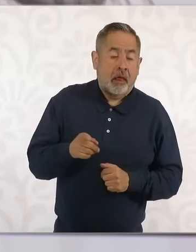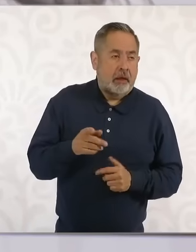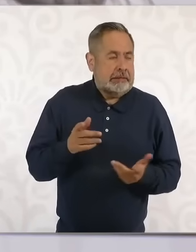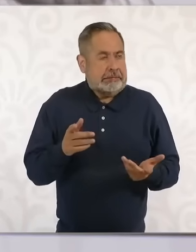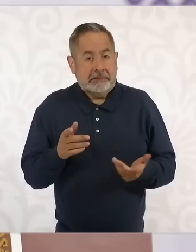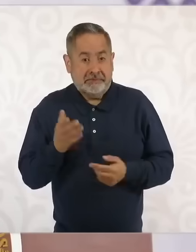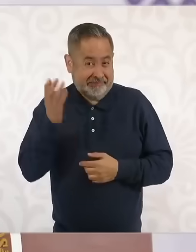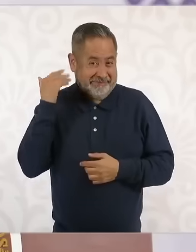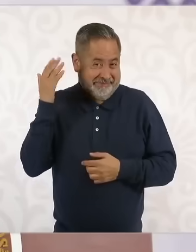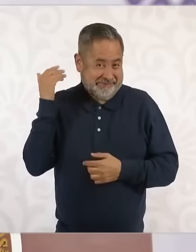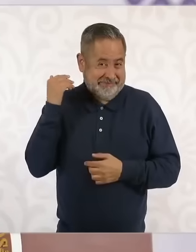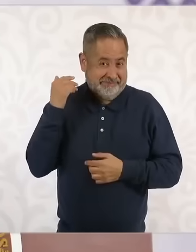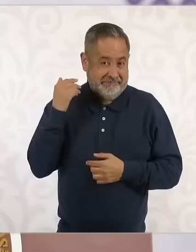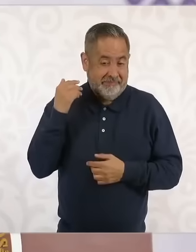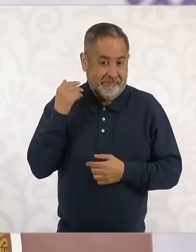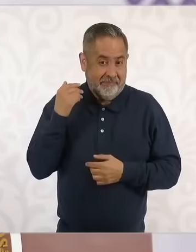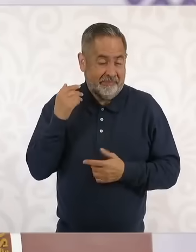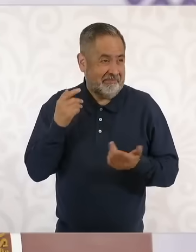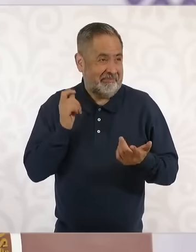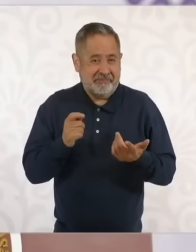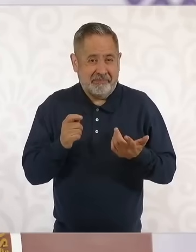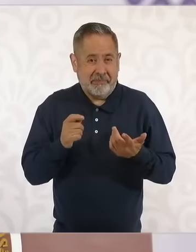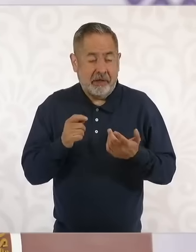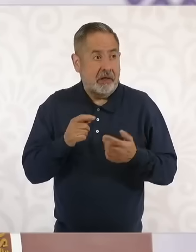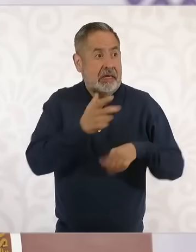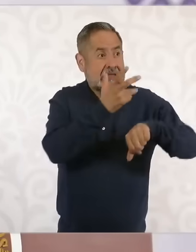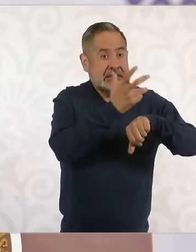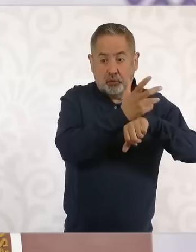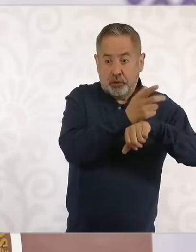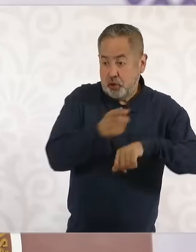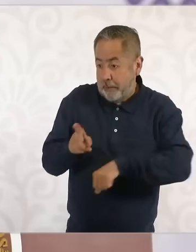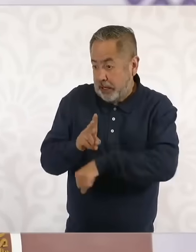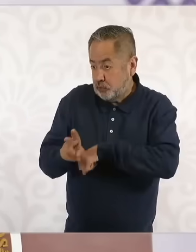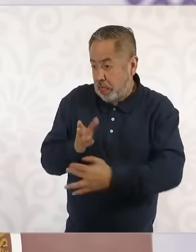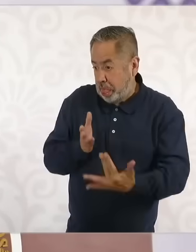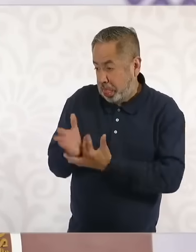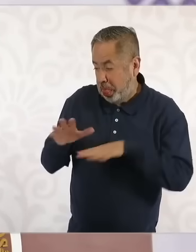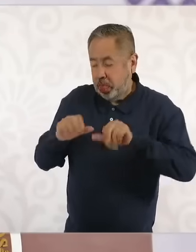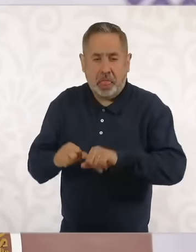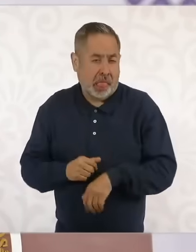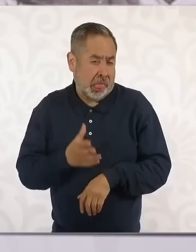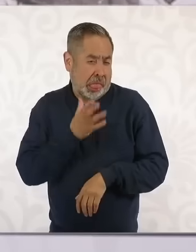ocurrió de la invasión, la intervención de Estados Unidos en Venezuela.